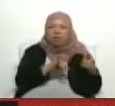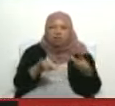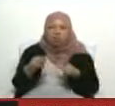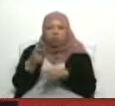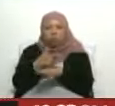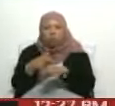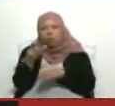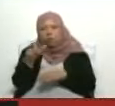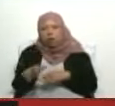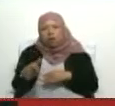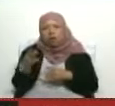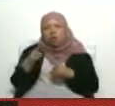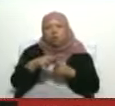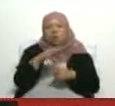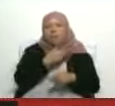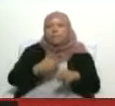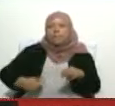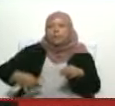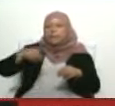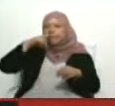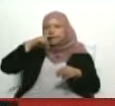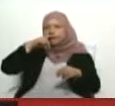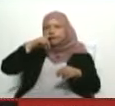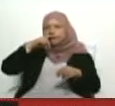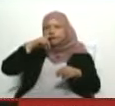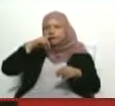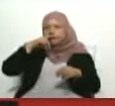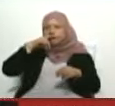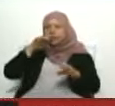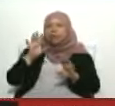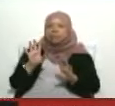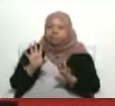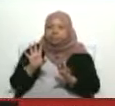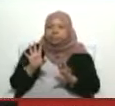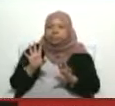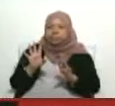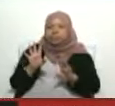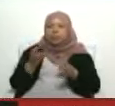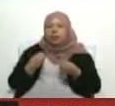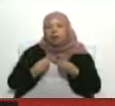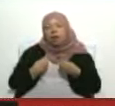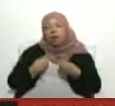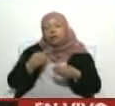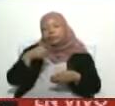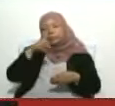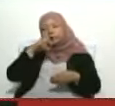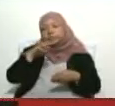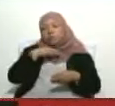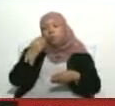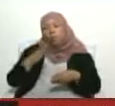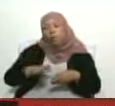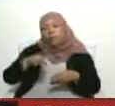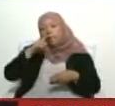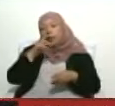el magnicidio, según ellos creían, contra la vida del presidente Nicolás Maduro